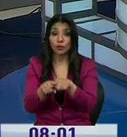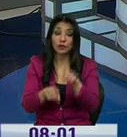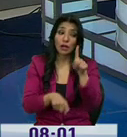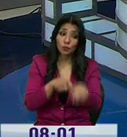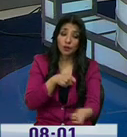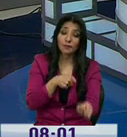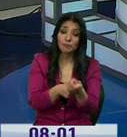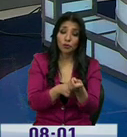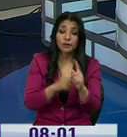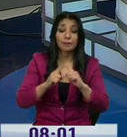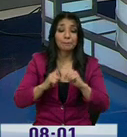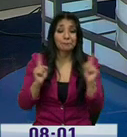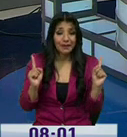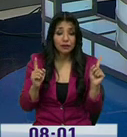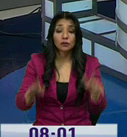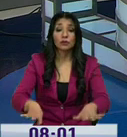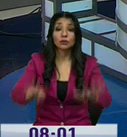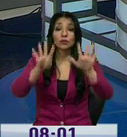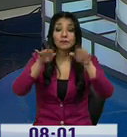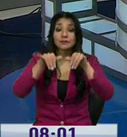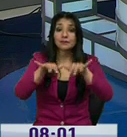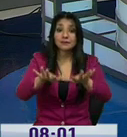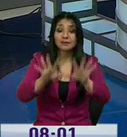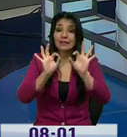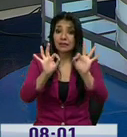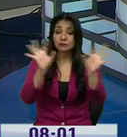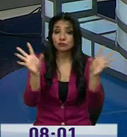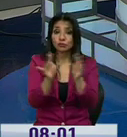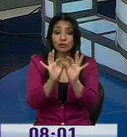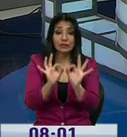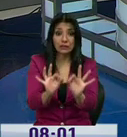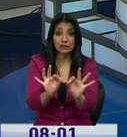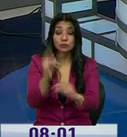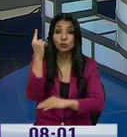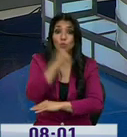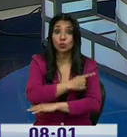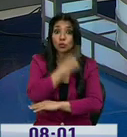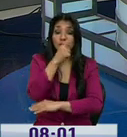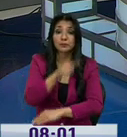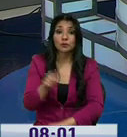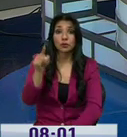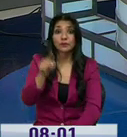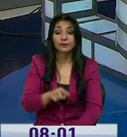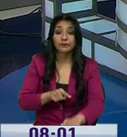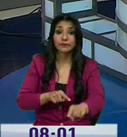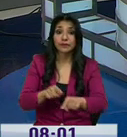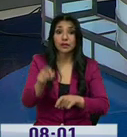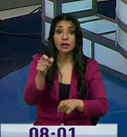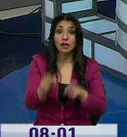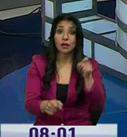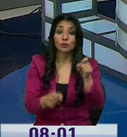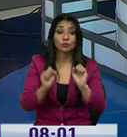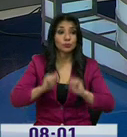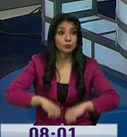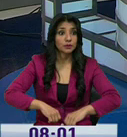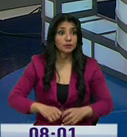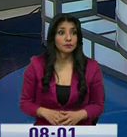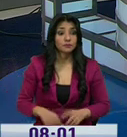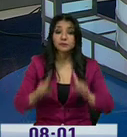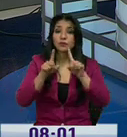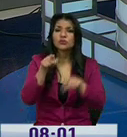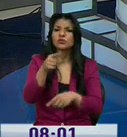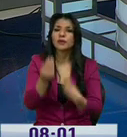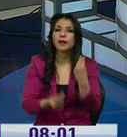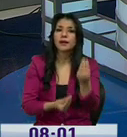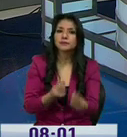se van sumando. De todas maneras, el 9 de septiembre tenemos que estar todos listos porque habrá un día que no podamos sacar los autos. La pregunta de millón, vecino, ¿usted qué va a